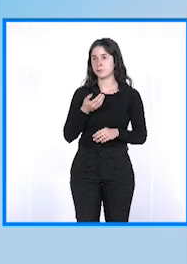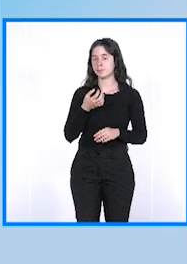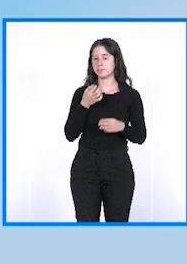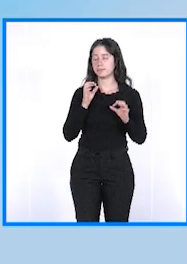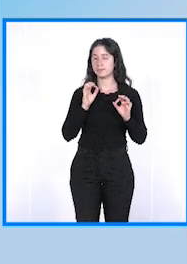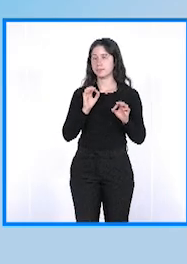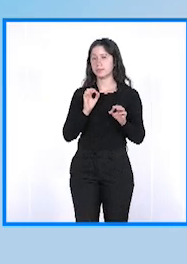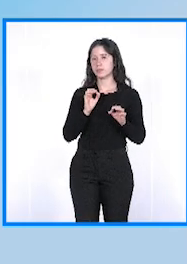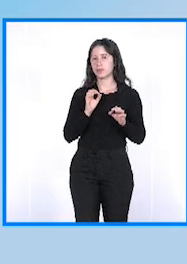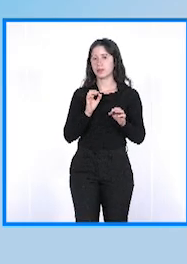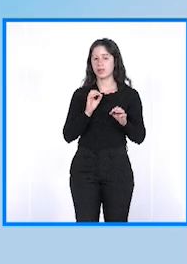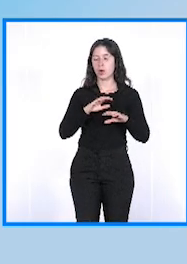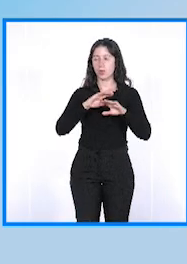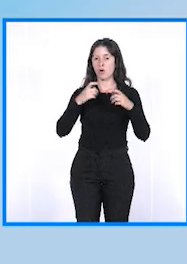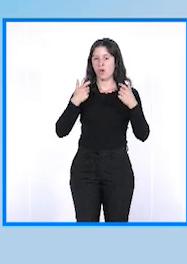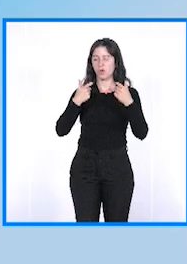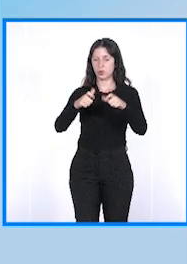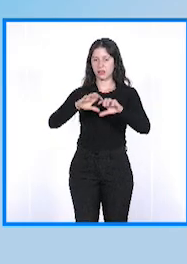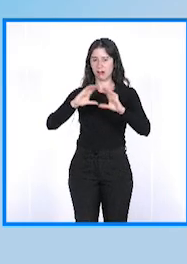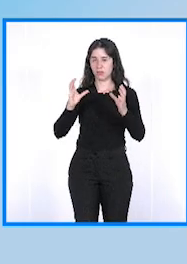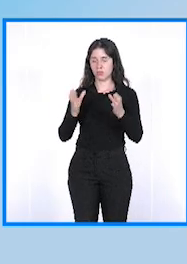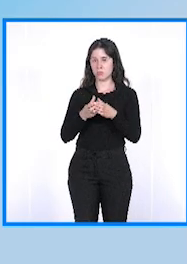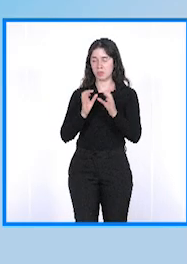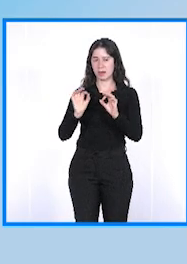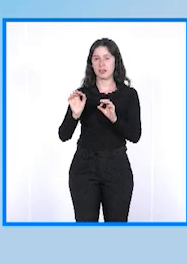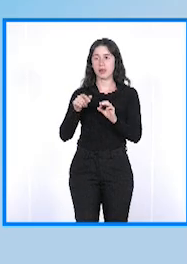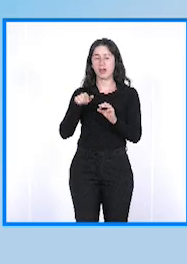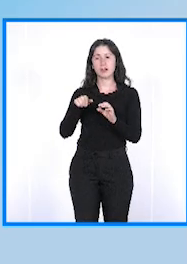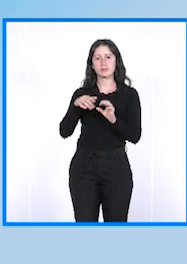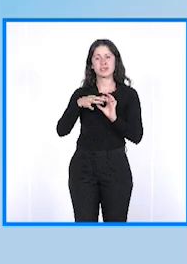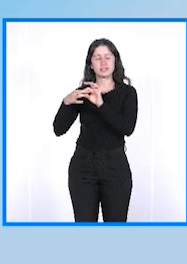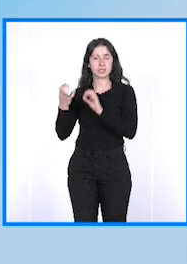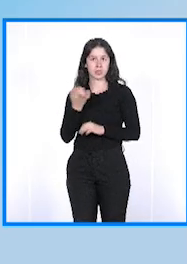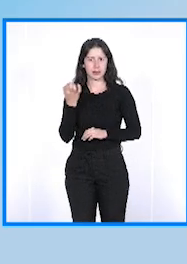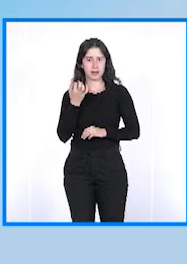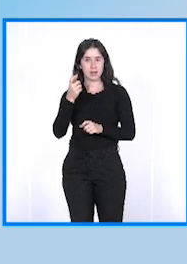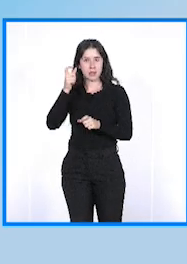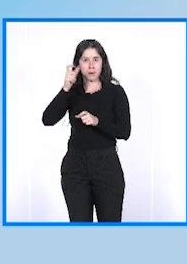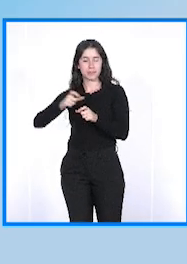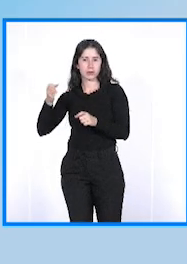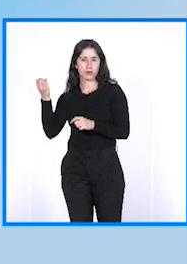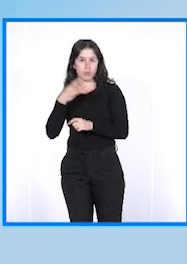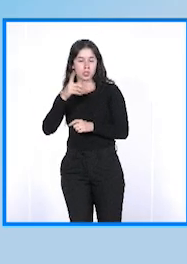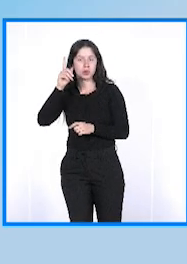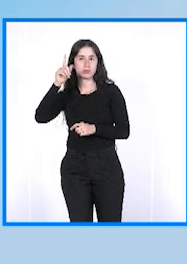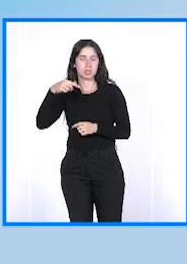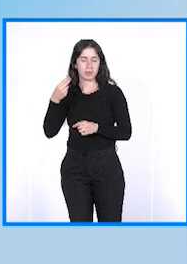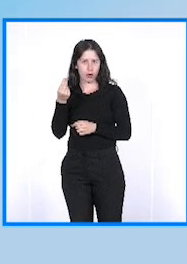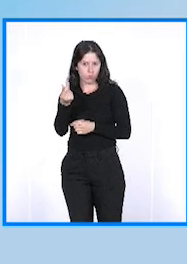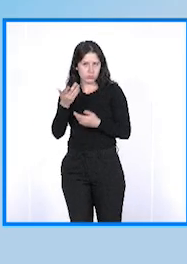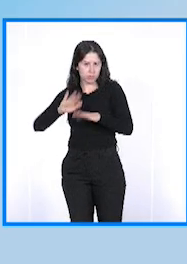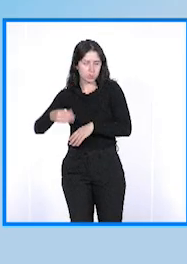laid de la unidad de convivencia unidad tiene mucho ver también con el número de personas que hay y el coste también Al